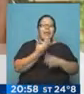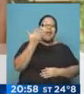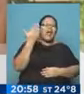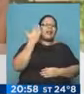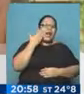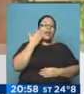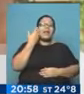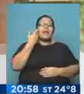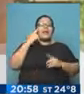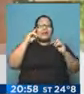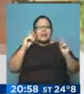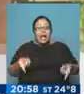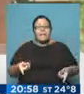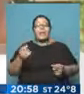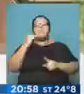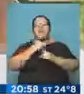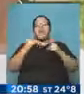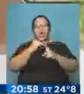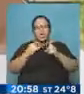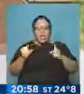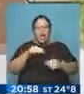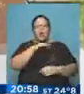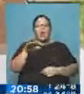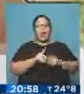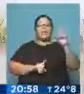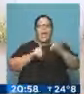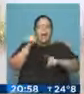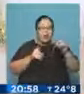pero también puedo encontrarlo al mediodía en determinados lugares con